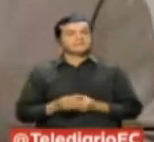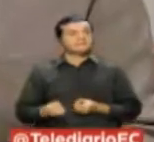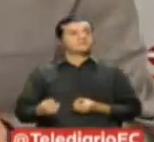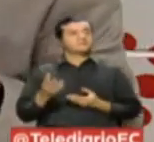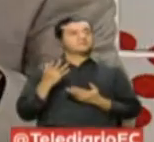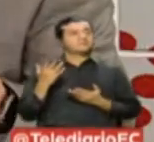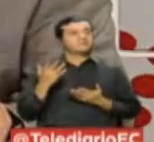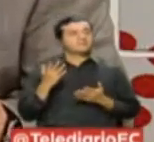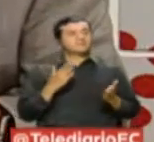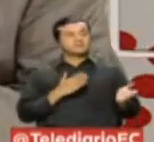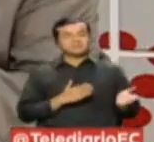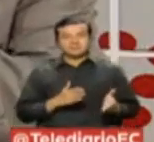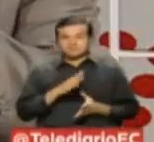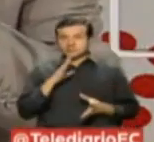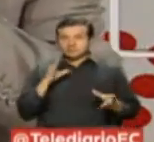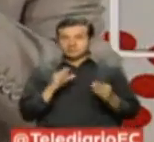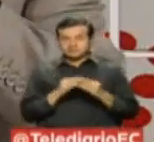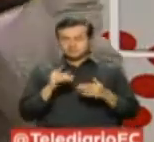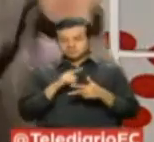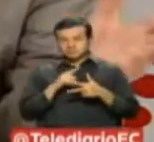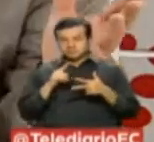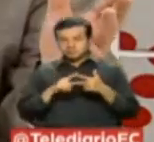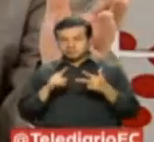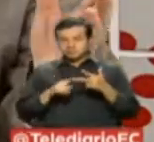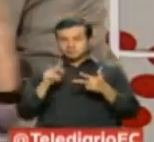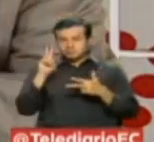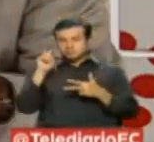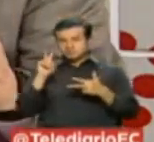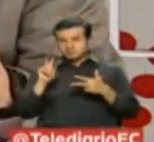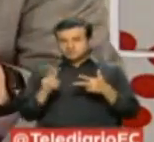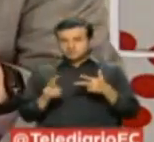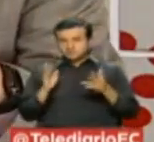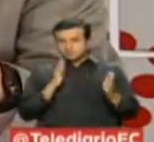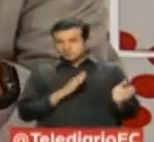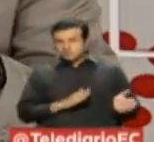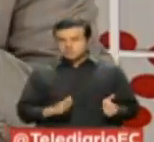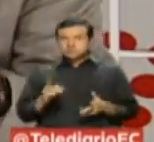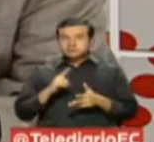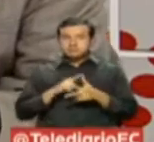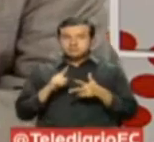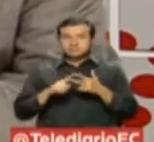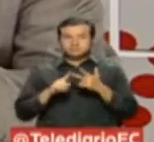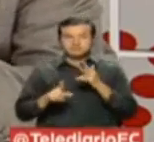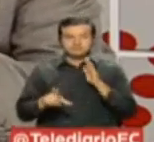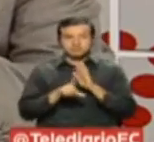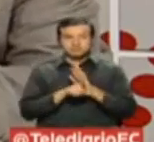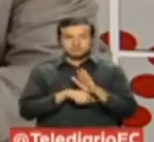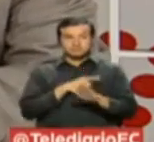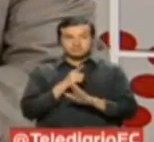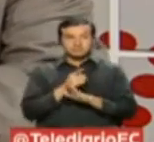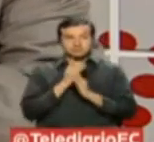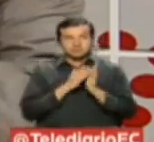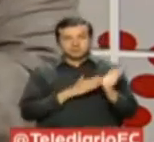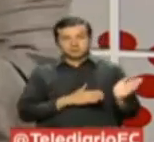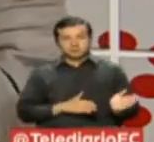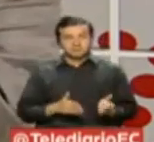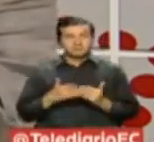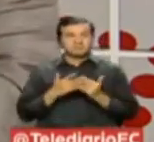en lo sustancial los tres grandes ámbitos que prevía preveía la ley para